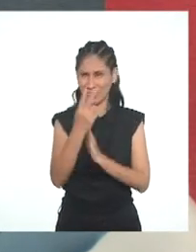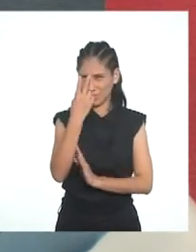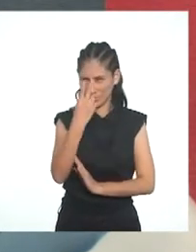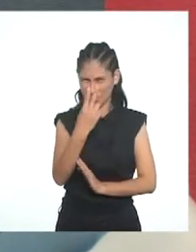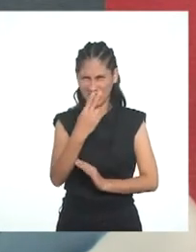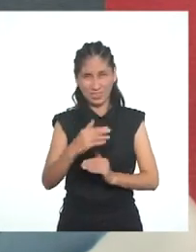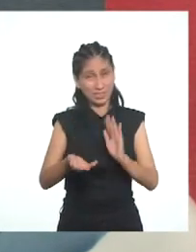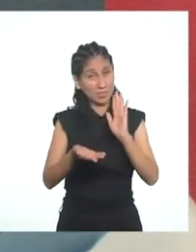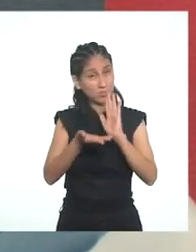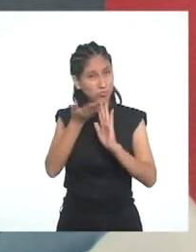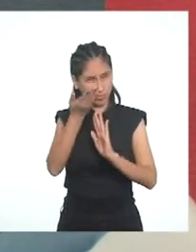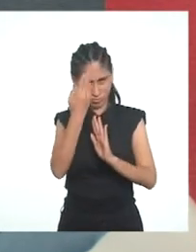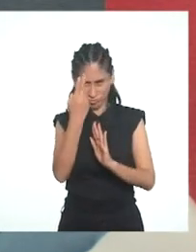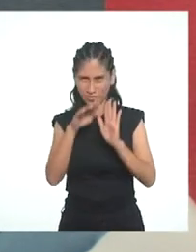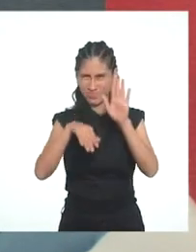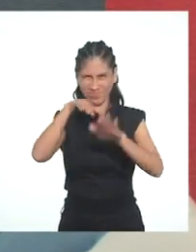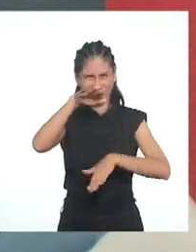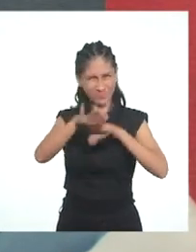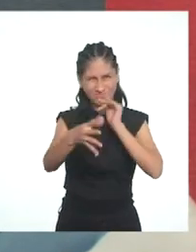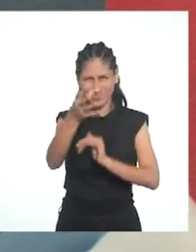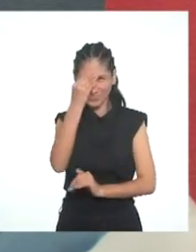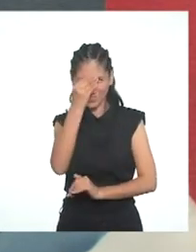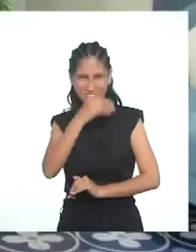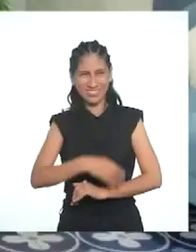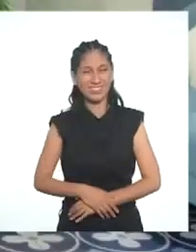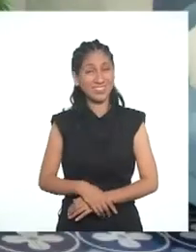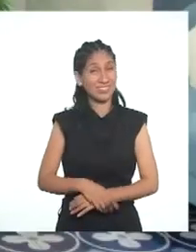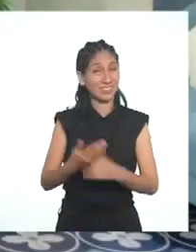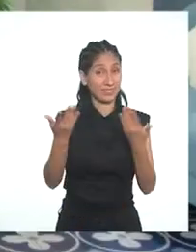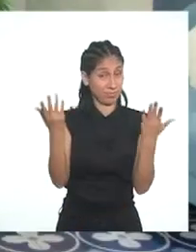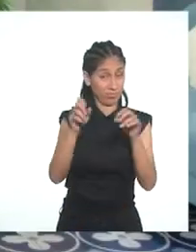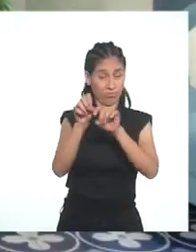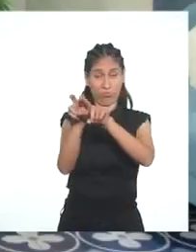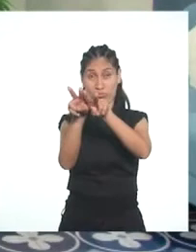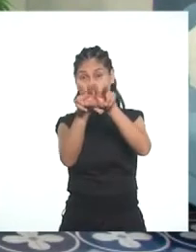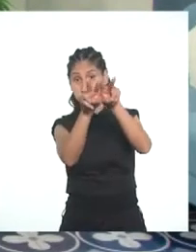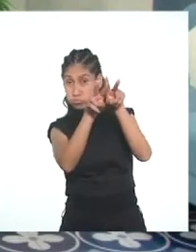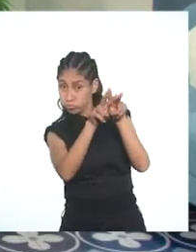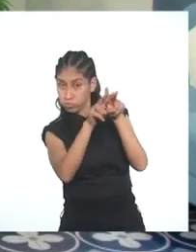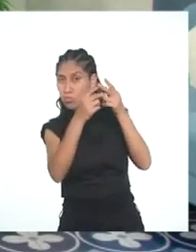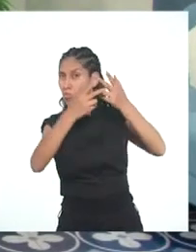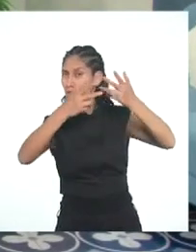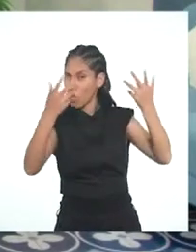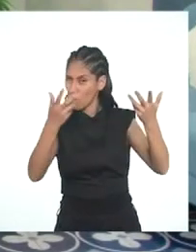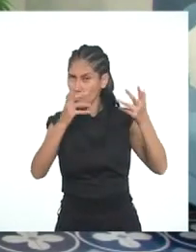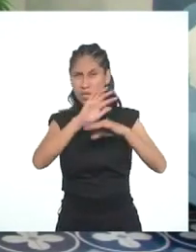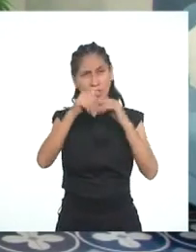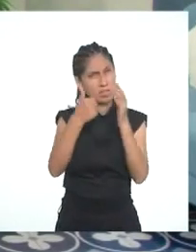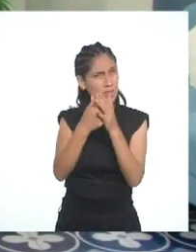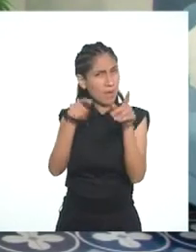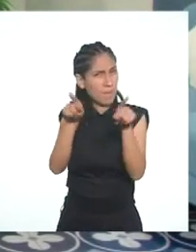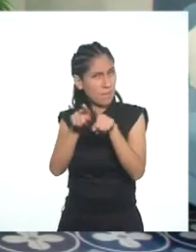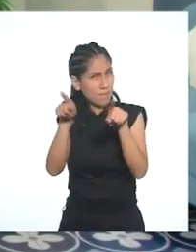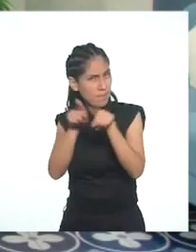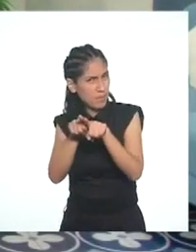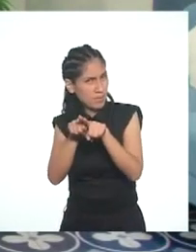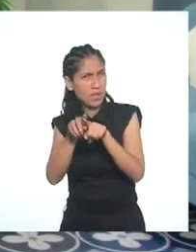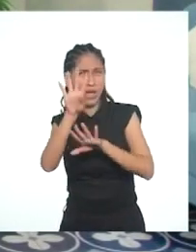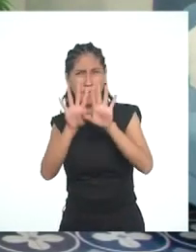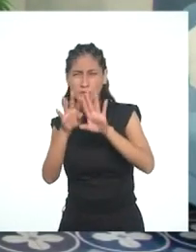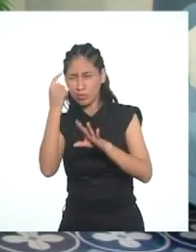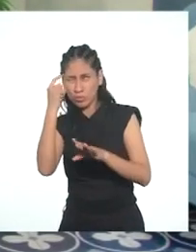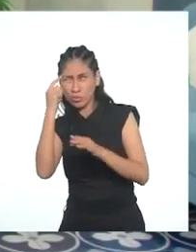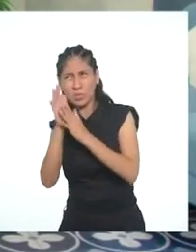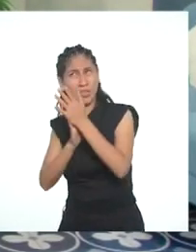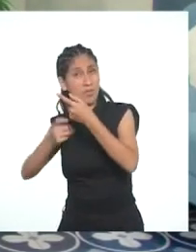una mirada a nuestro avance en el camino de aprendizaje. Gran descubrimiento que la gran idea para nuestro emprendimiento puede venir del lugar